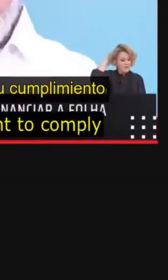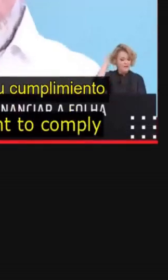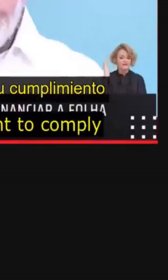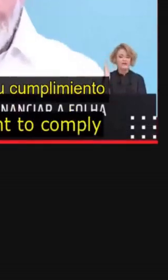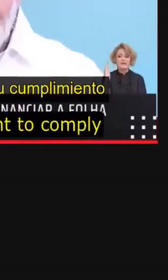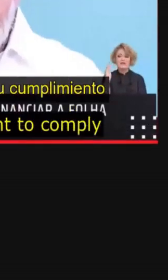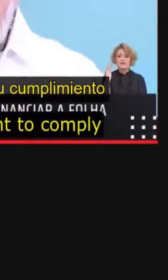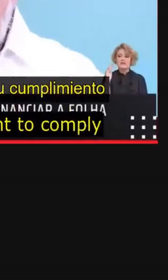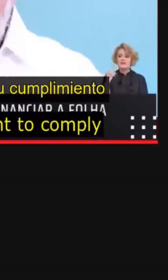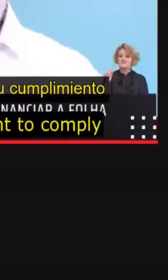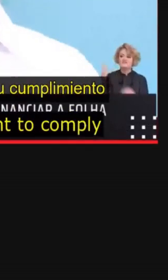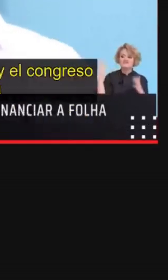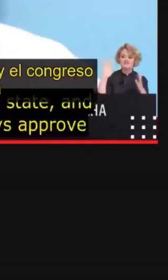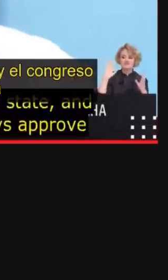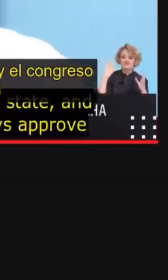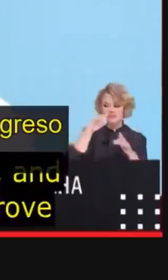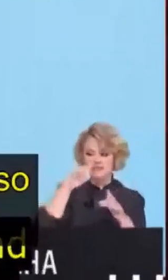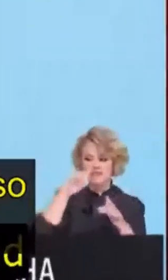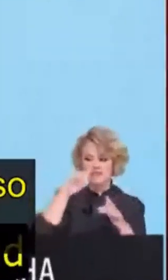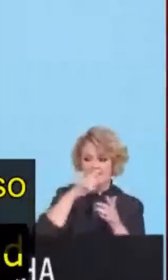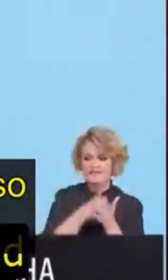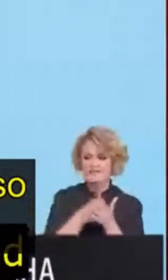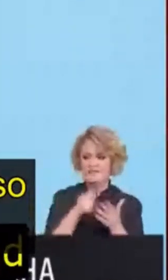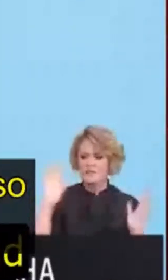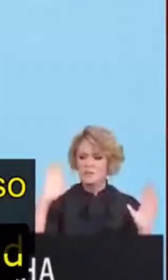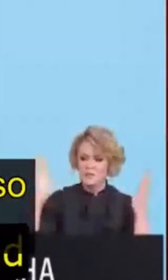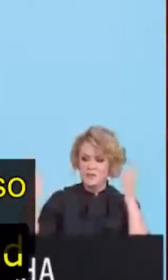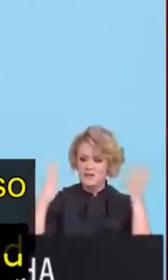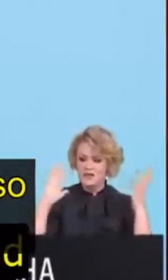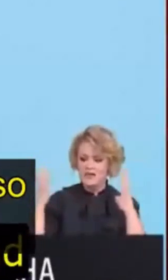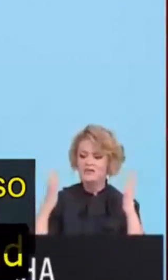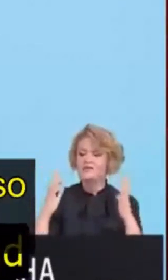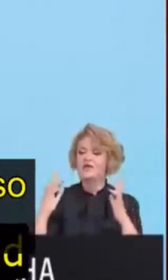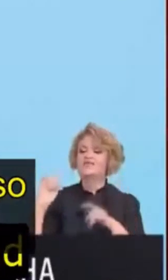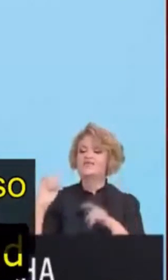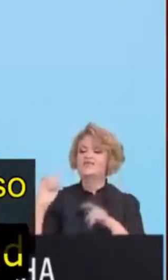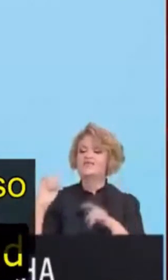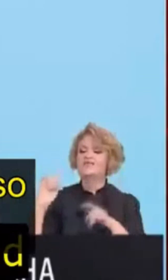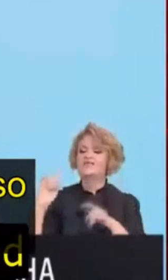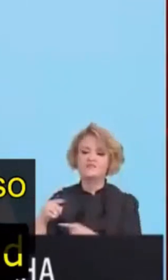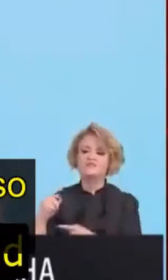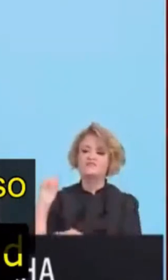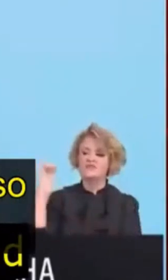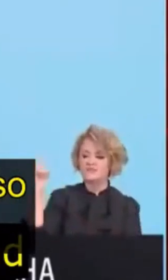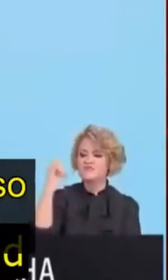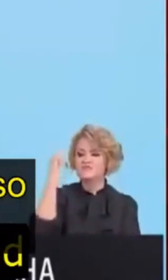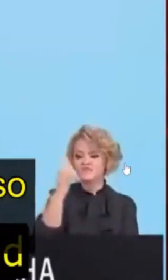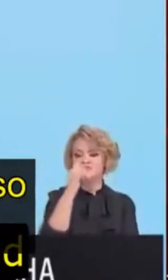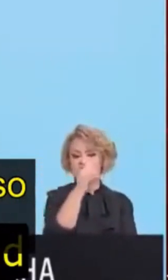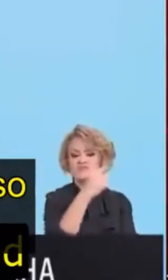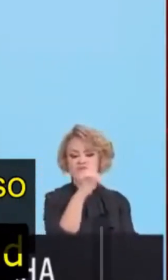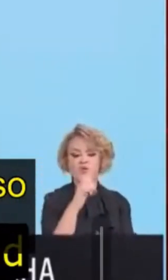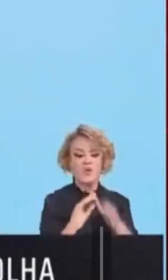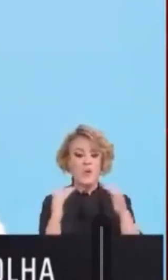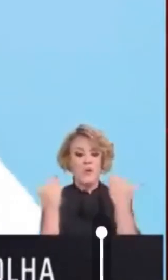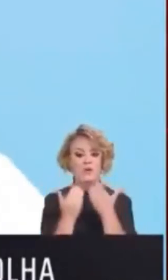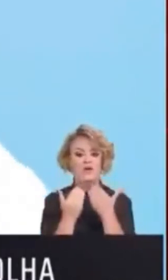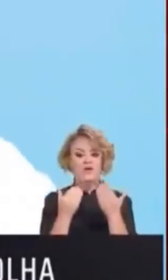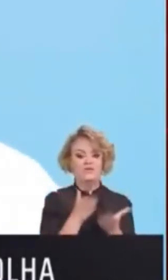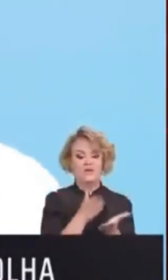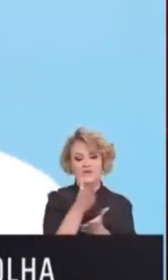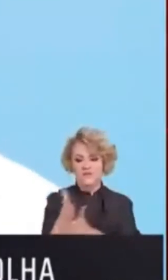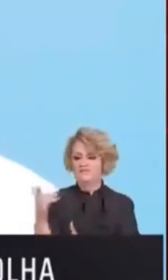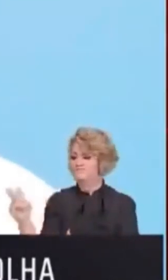climático casi nada verdad vamos vamos a escuchar este hombre está por aquí Vamos a ponerle la voz